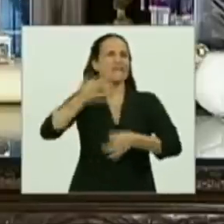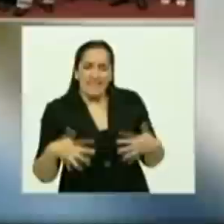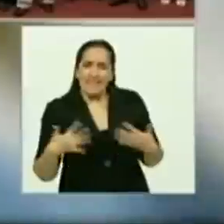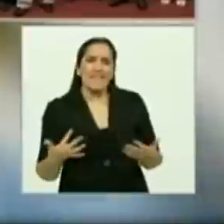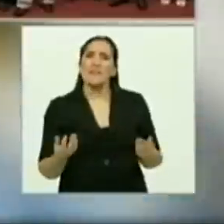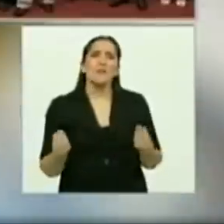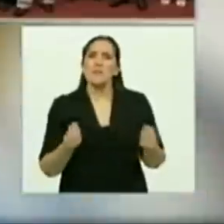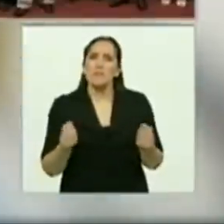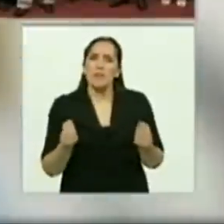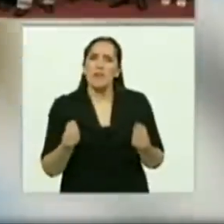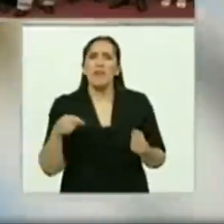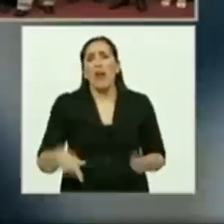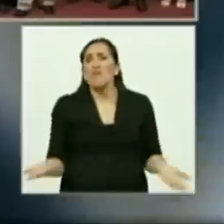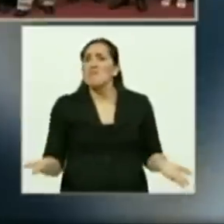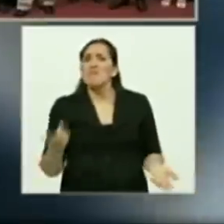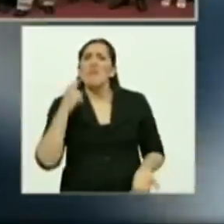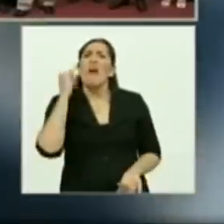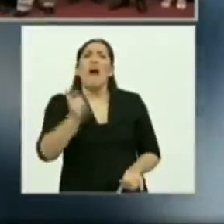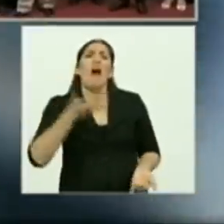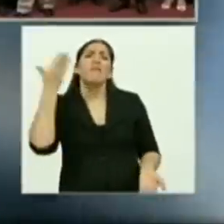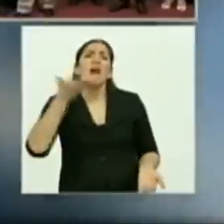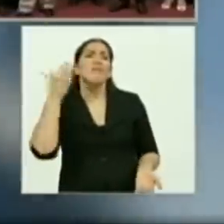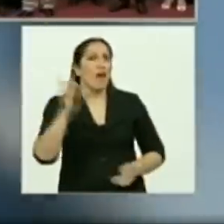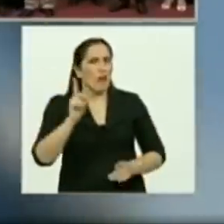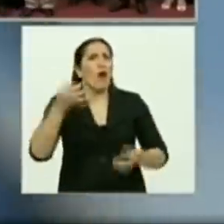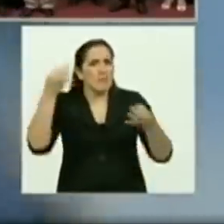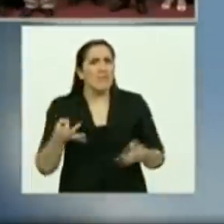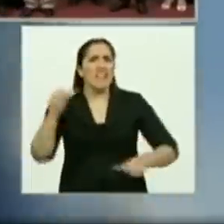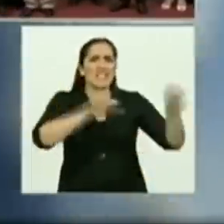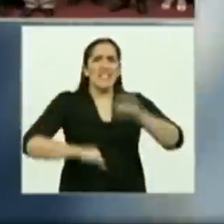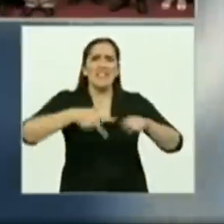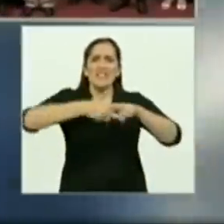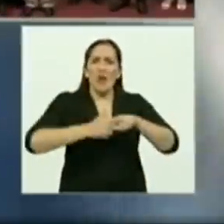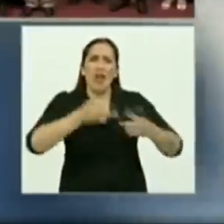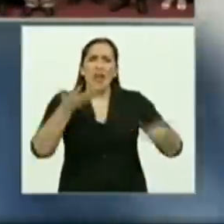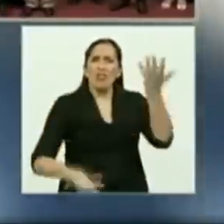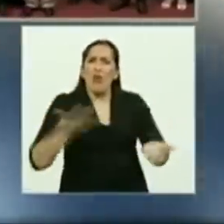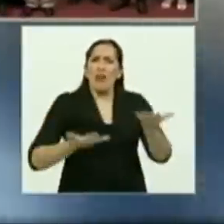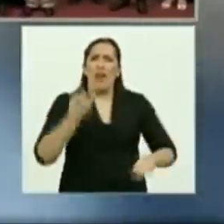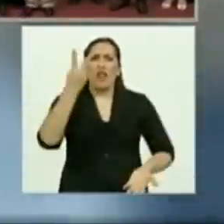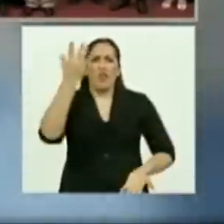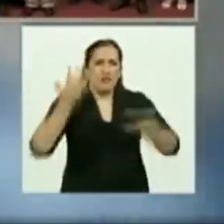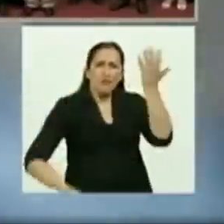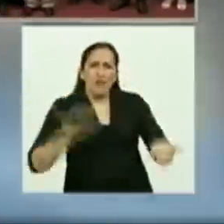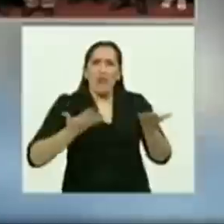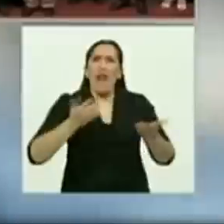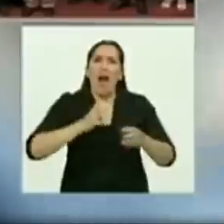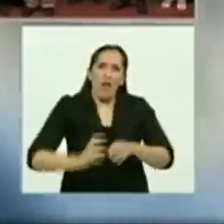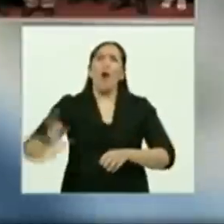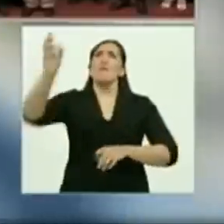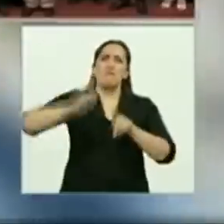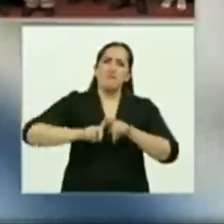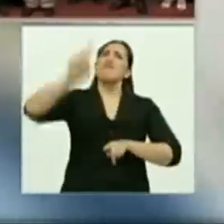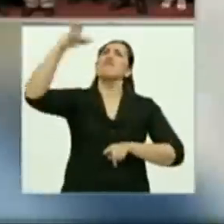órbita. Esto no es relato. Esto son 3 toneladas de ciencia y tecnología que van a ocupar la